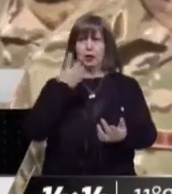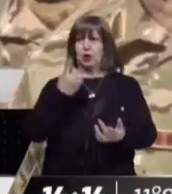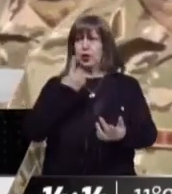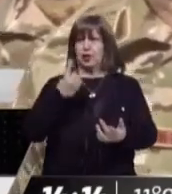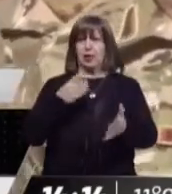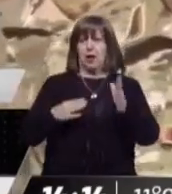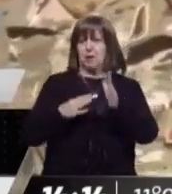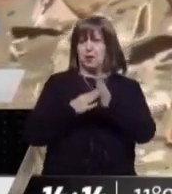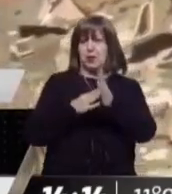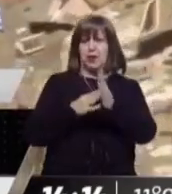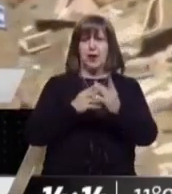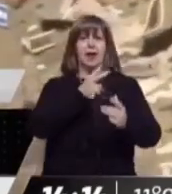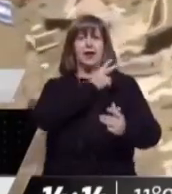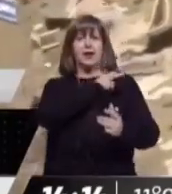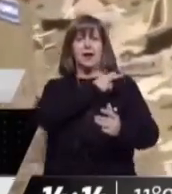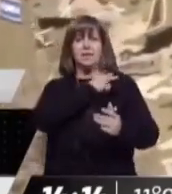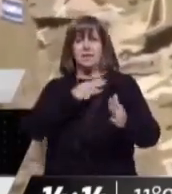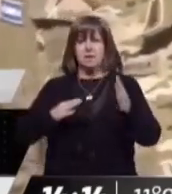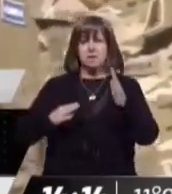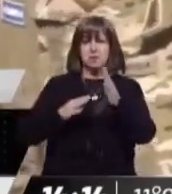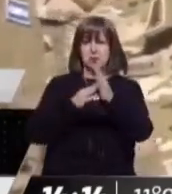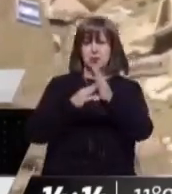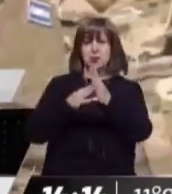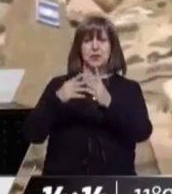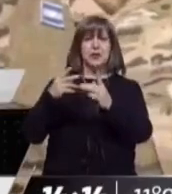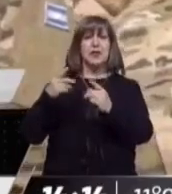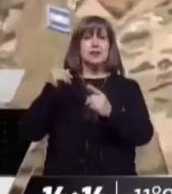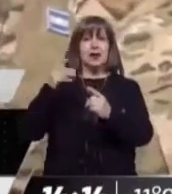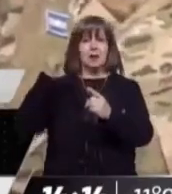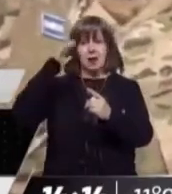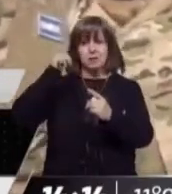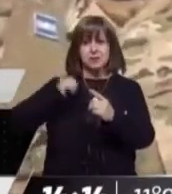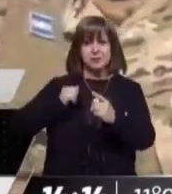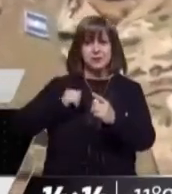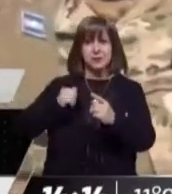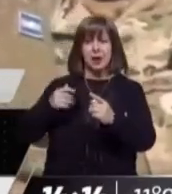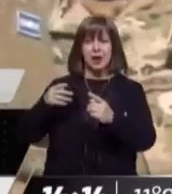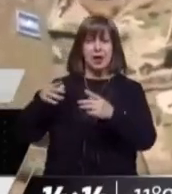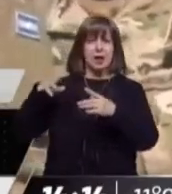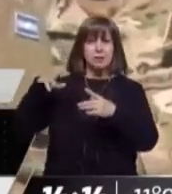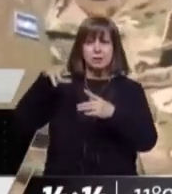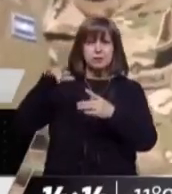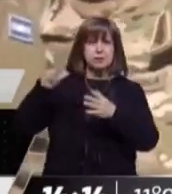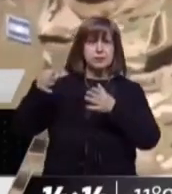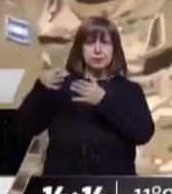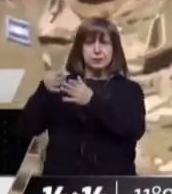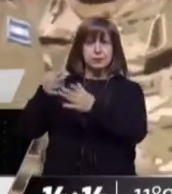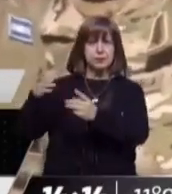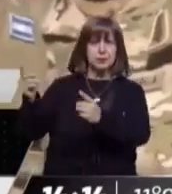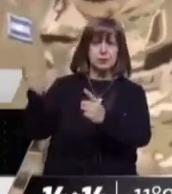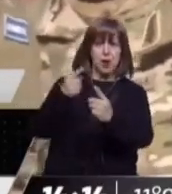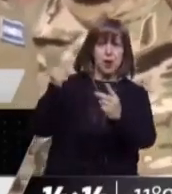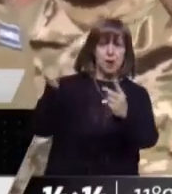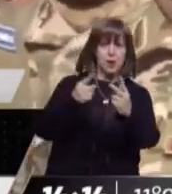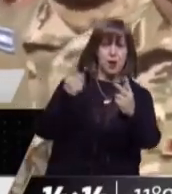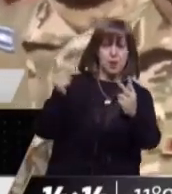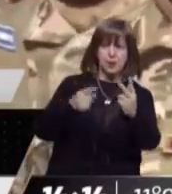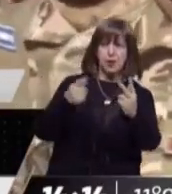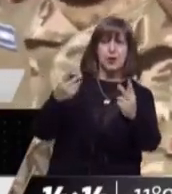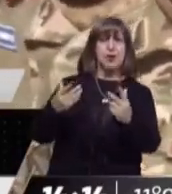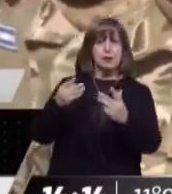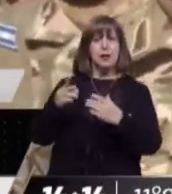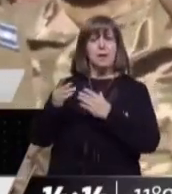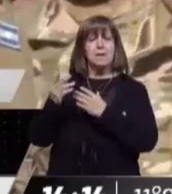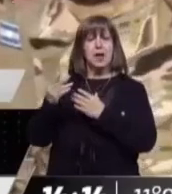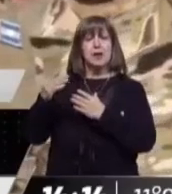autoridades, al jefe del Estado Mayor Conjunto, a los jefes de cada una de nuestras Fuerzas Armadas, en particular al